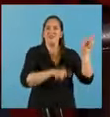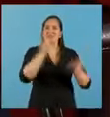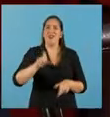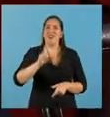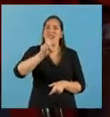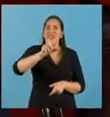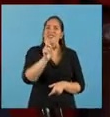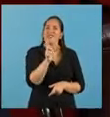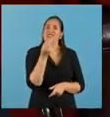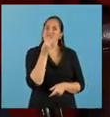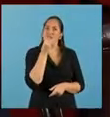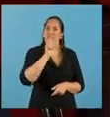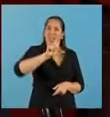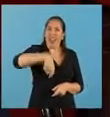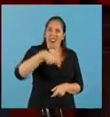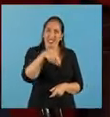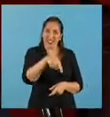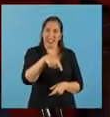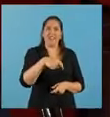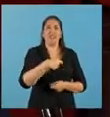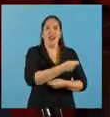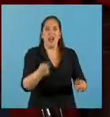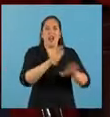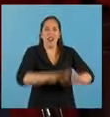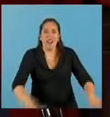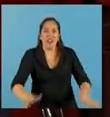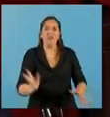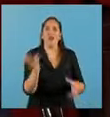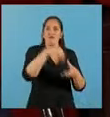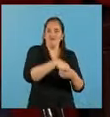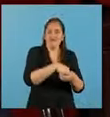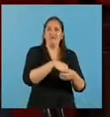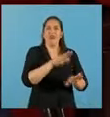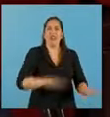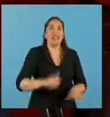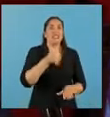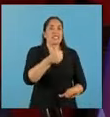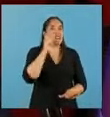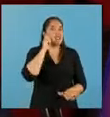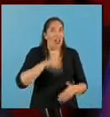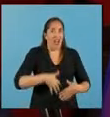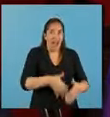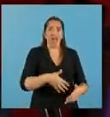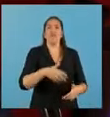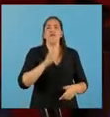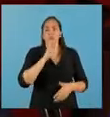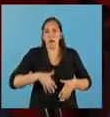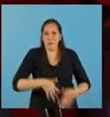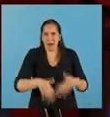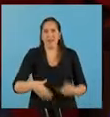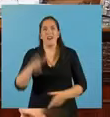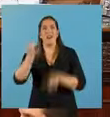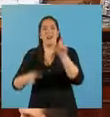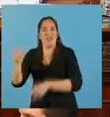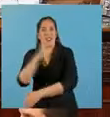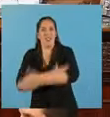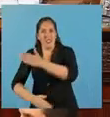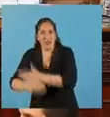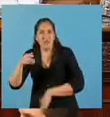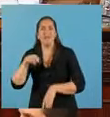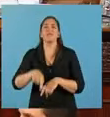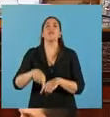incluyendo a 1.600.000 niños y niñas de hasta 6 años, embarazadas y discapacitados con la asignación universal